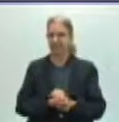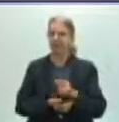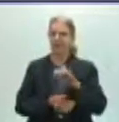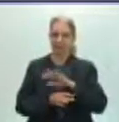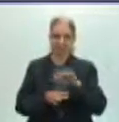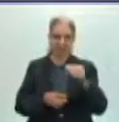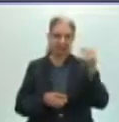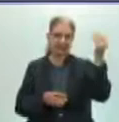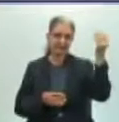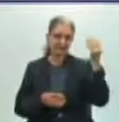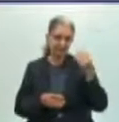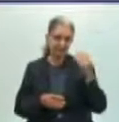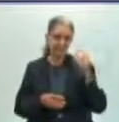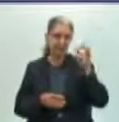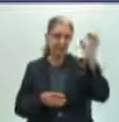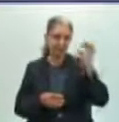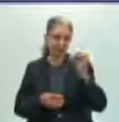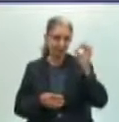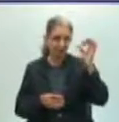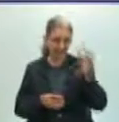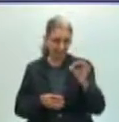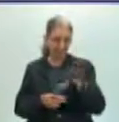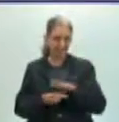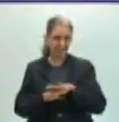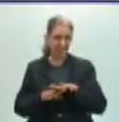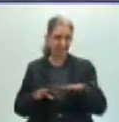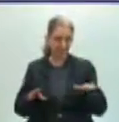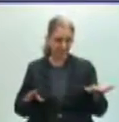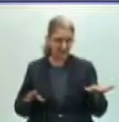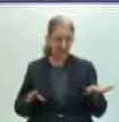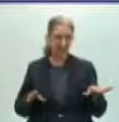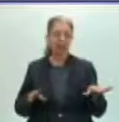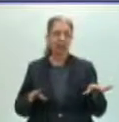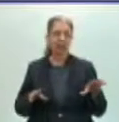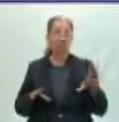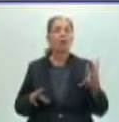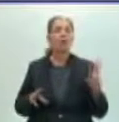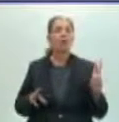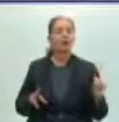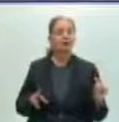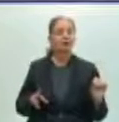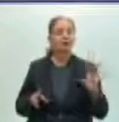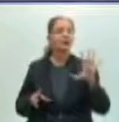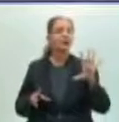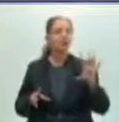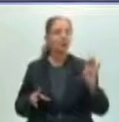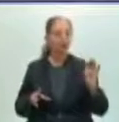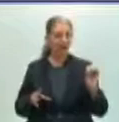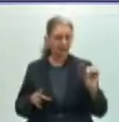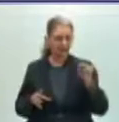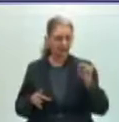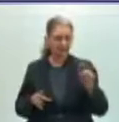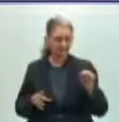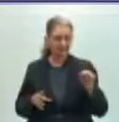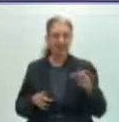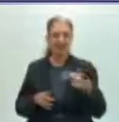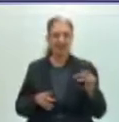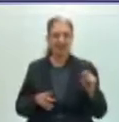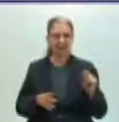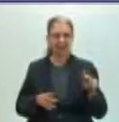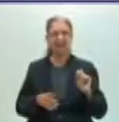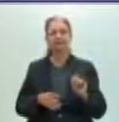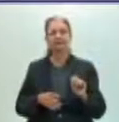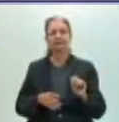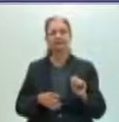el porciento y la cantidad de hectáreas destinadas para la siembra de este producto. Excede